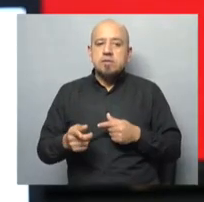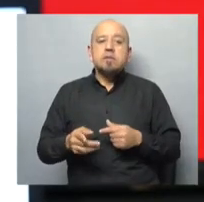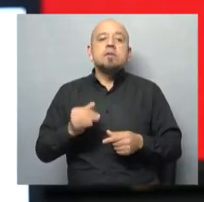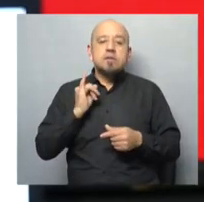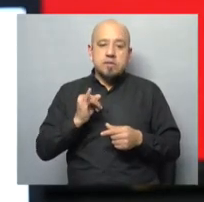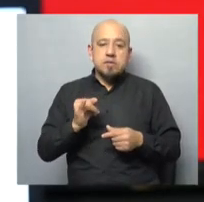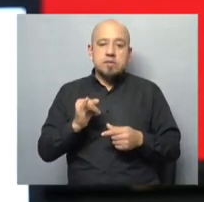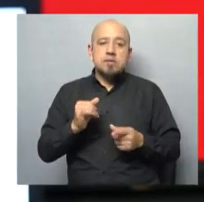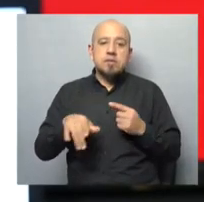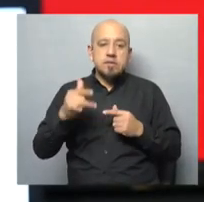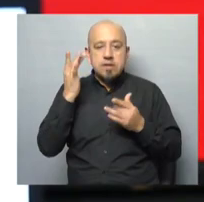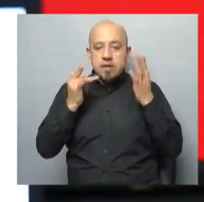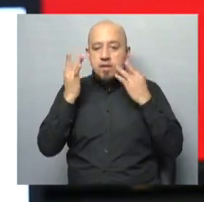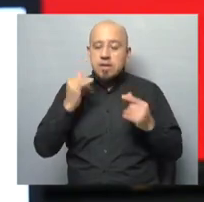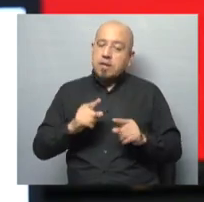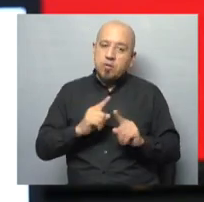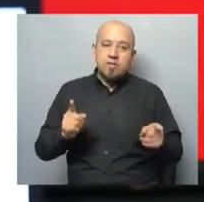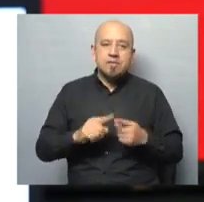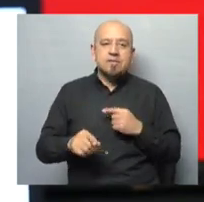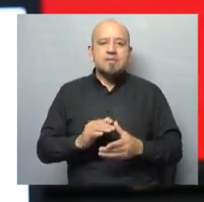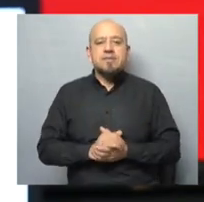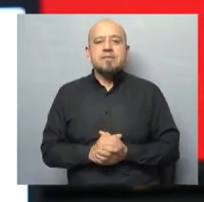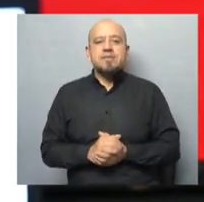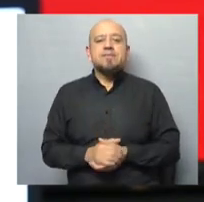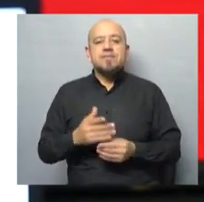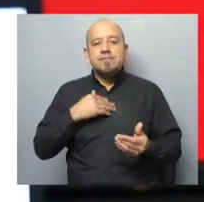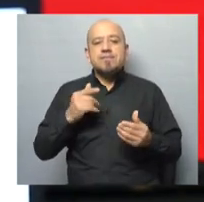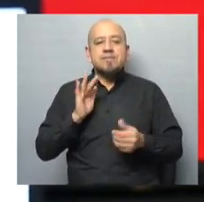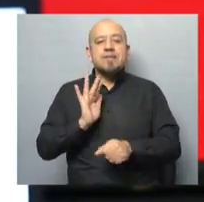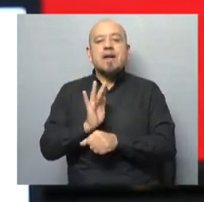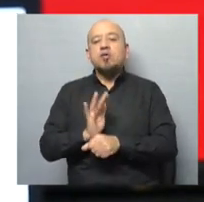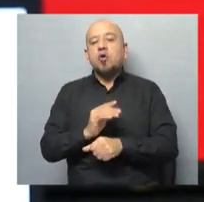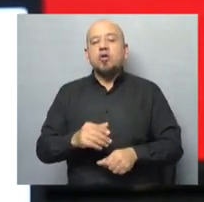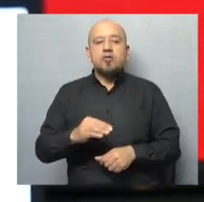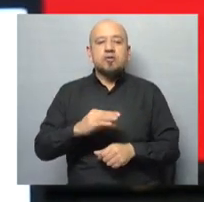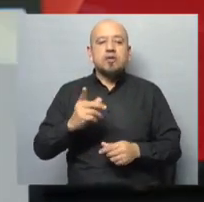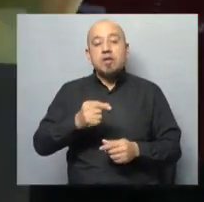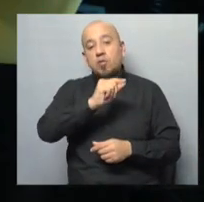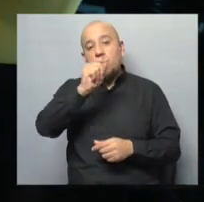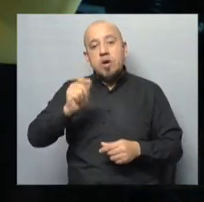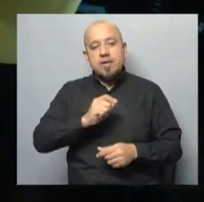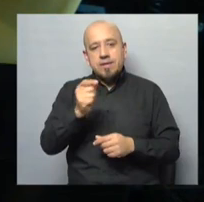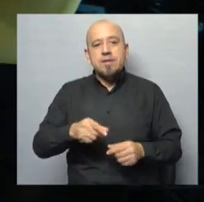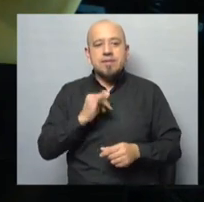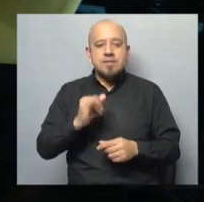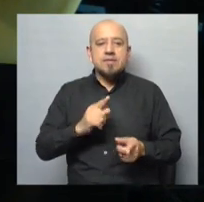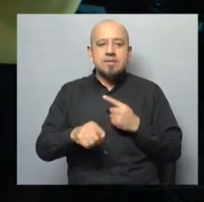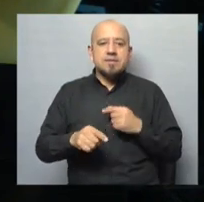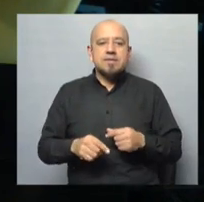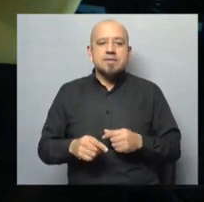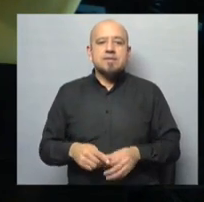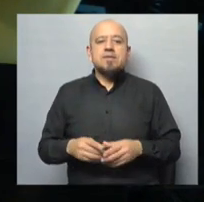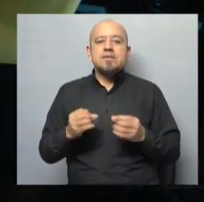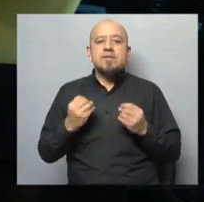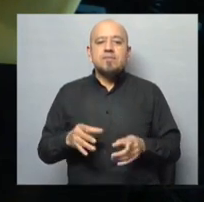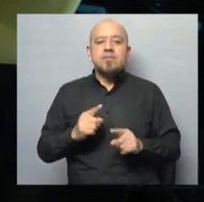artista está todo bien hablamos del